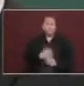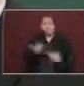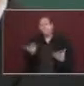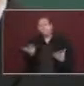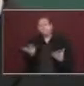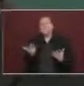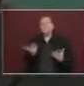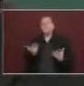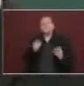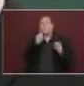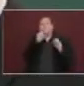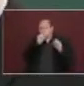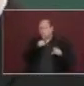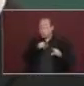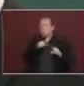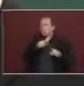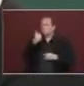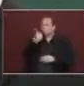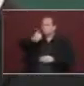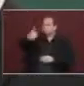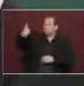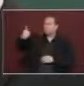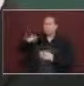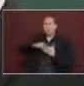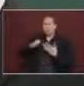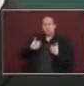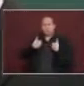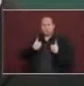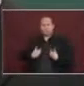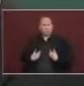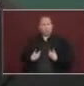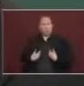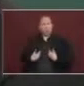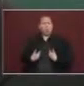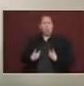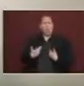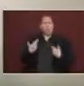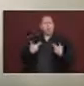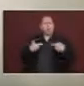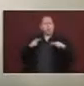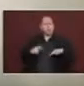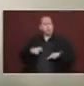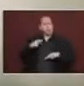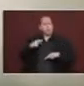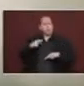hagamos lo propio en mi caso como representante del estado mexicano